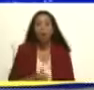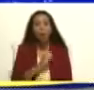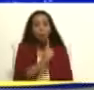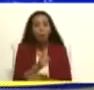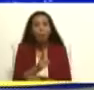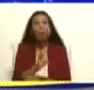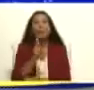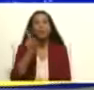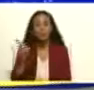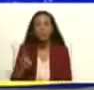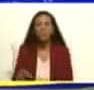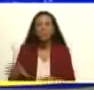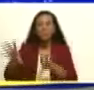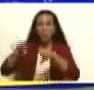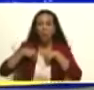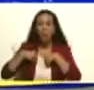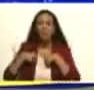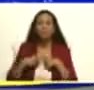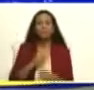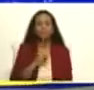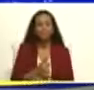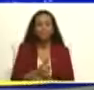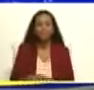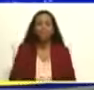dada! ¡Cúmplase!